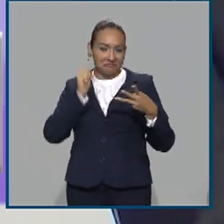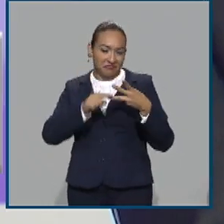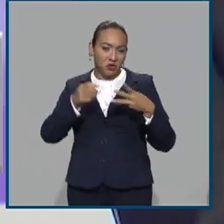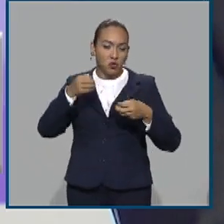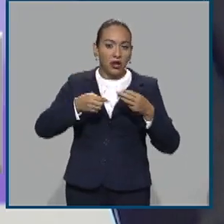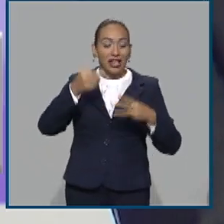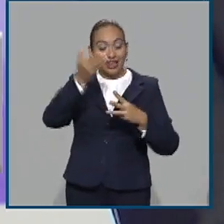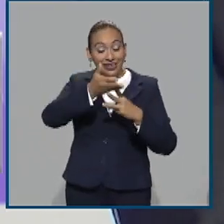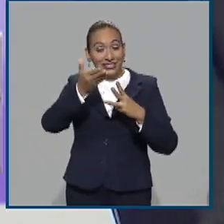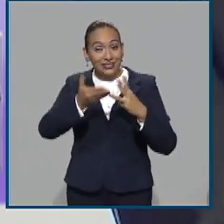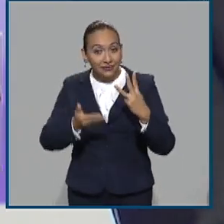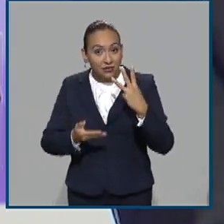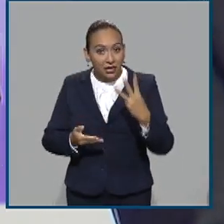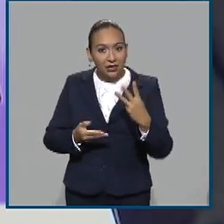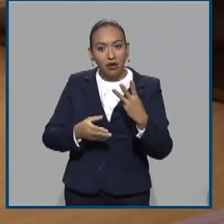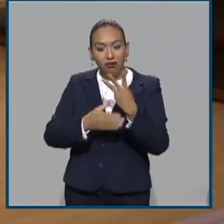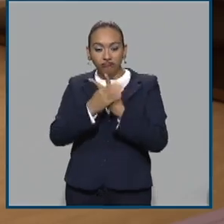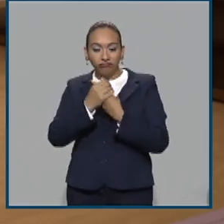momento funcionando.